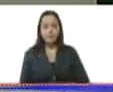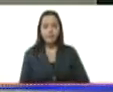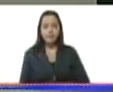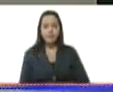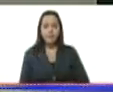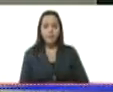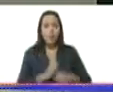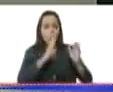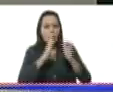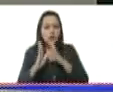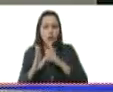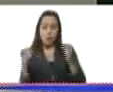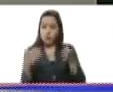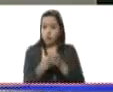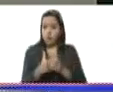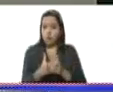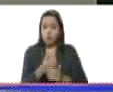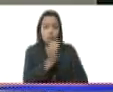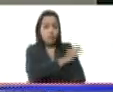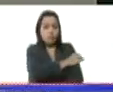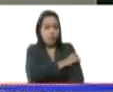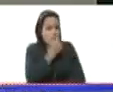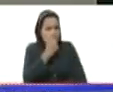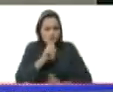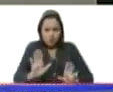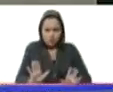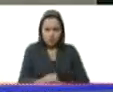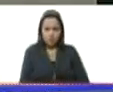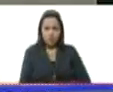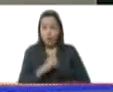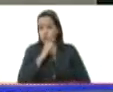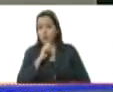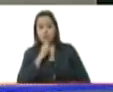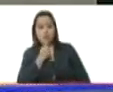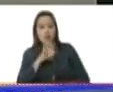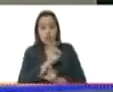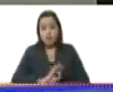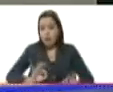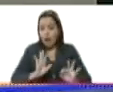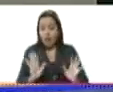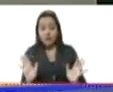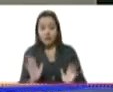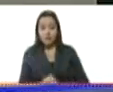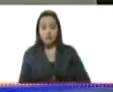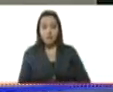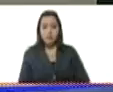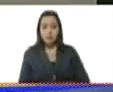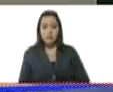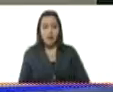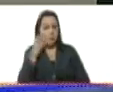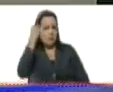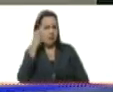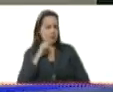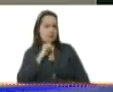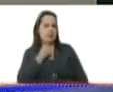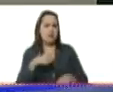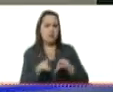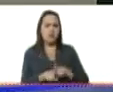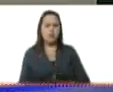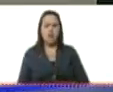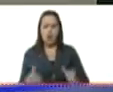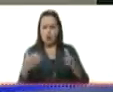organizada por la derecha, digo yo. No es secreto y nadie debe creer que es secreto, que la